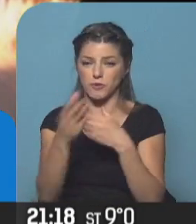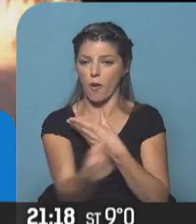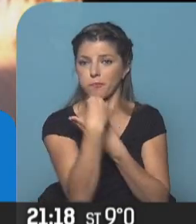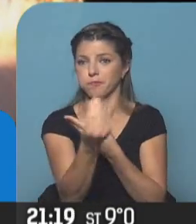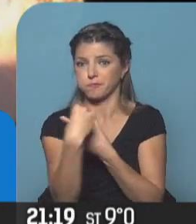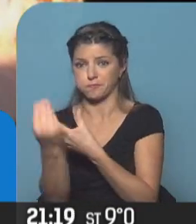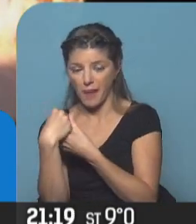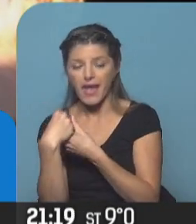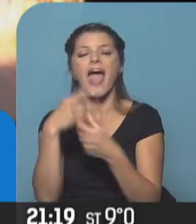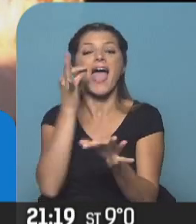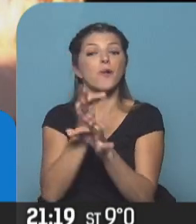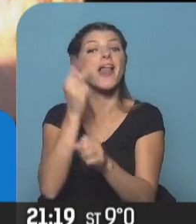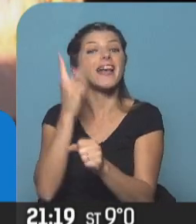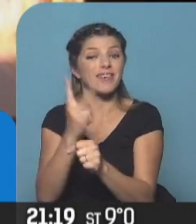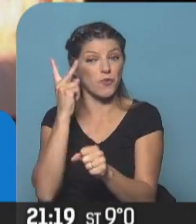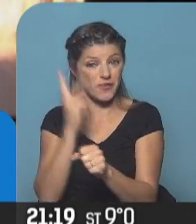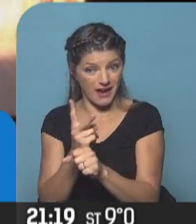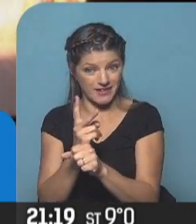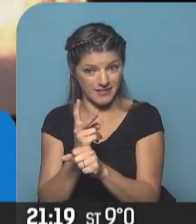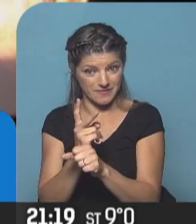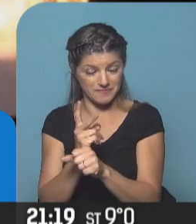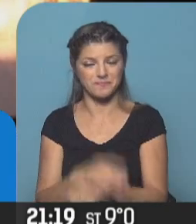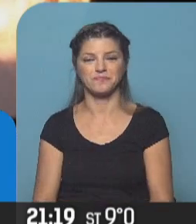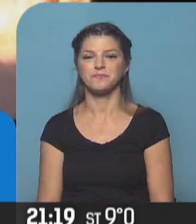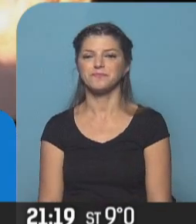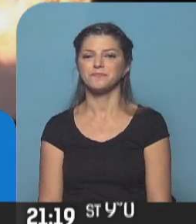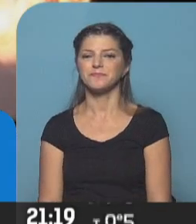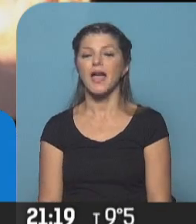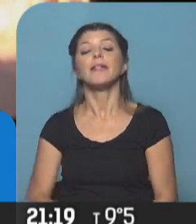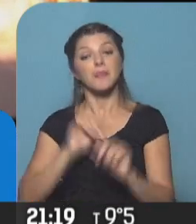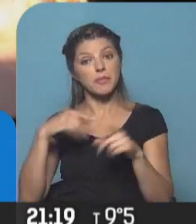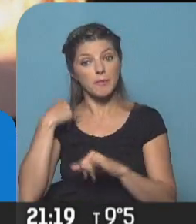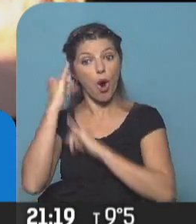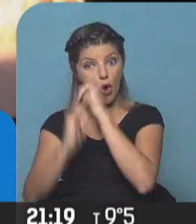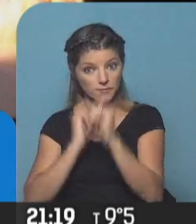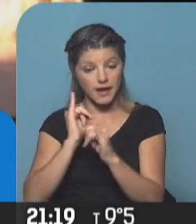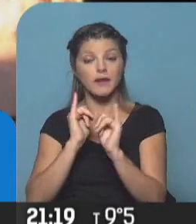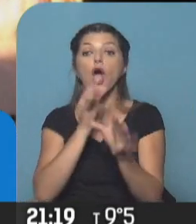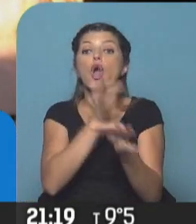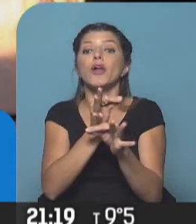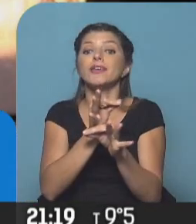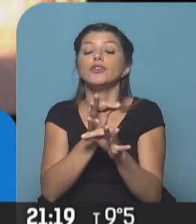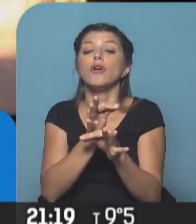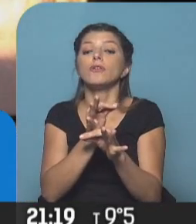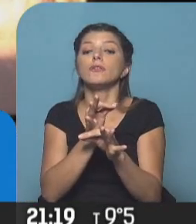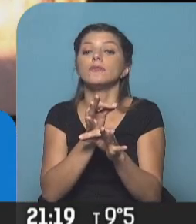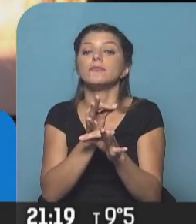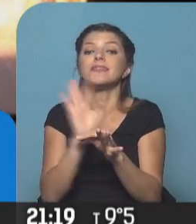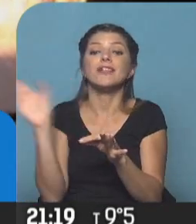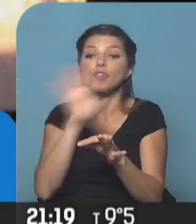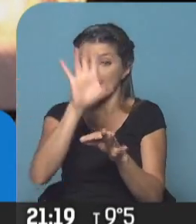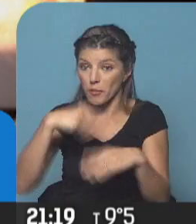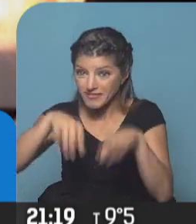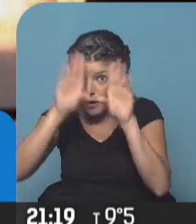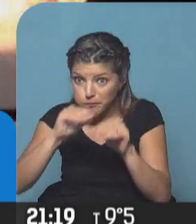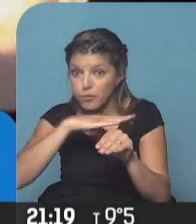de las escuelas secundarias de la provincia de Jujuy. En esta oportunidad también hay que destacar que participan escuelas de toda la provincia